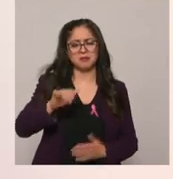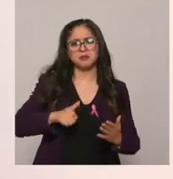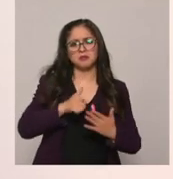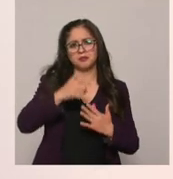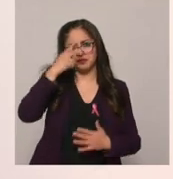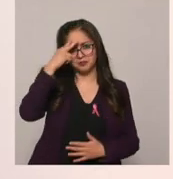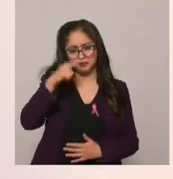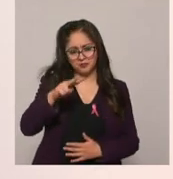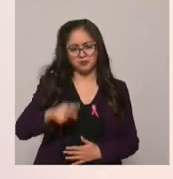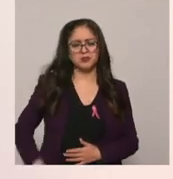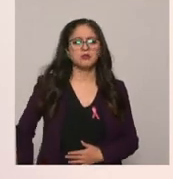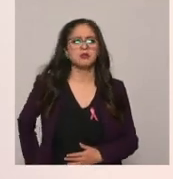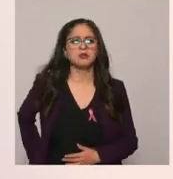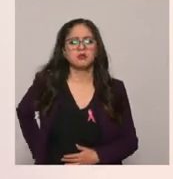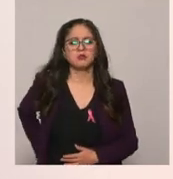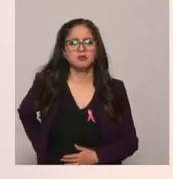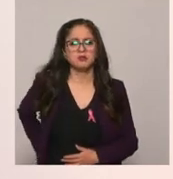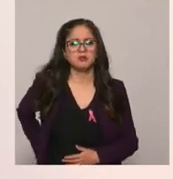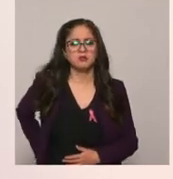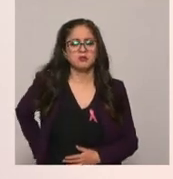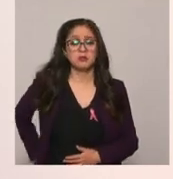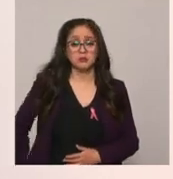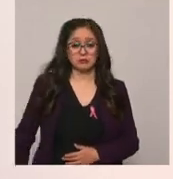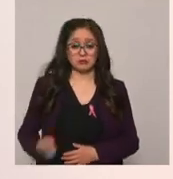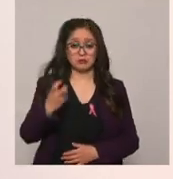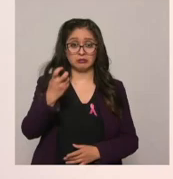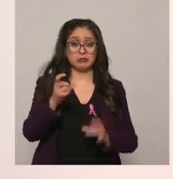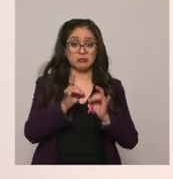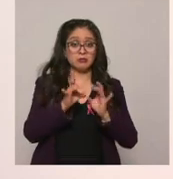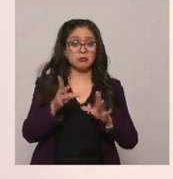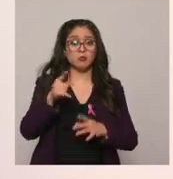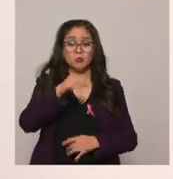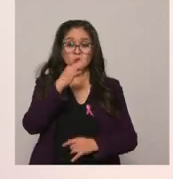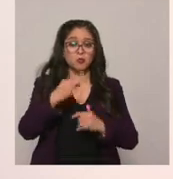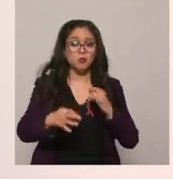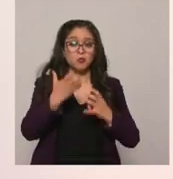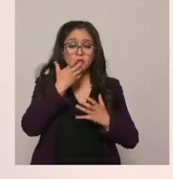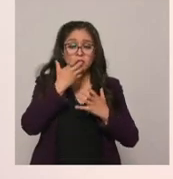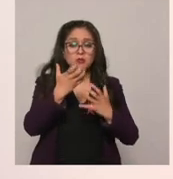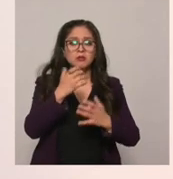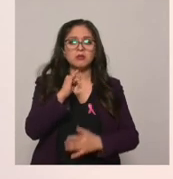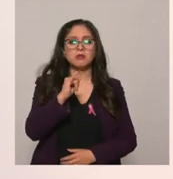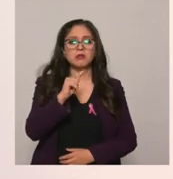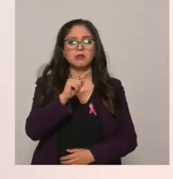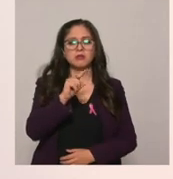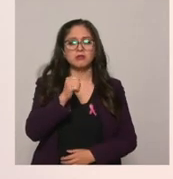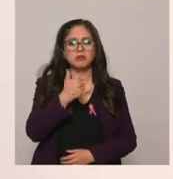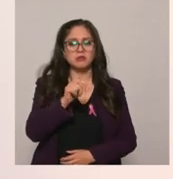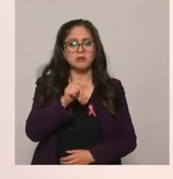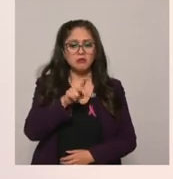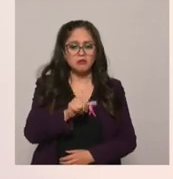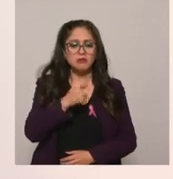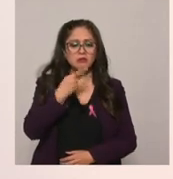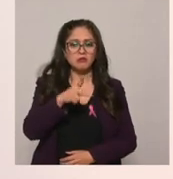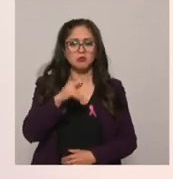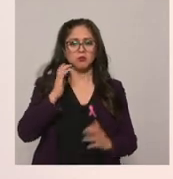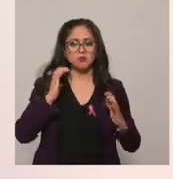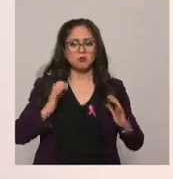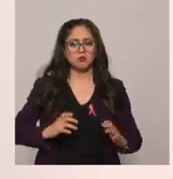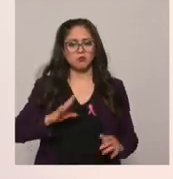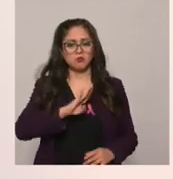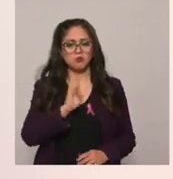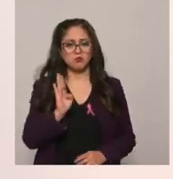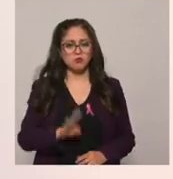En ese instante, que fue el último grito de Itzayana apareció sin vida y a